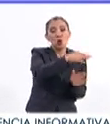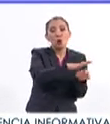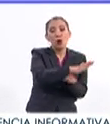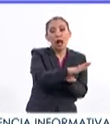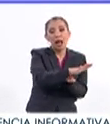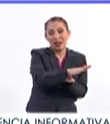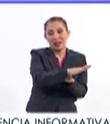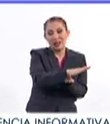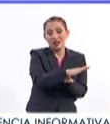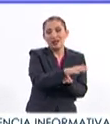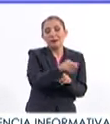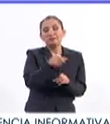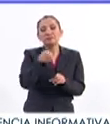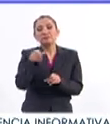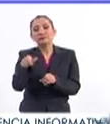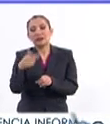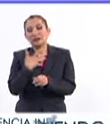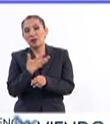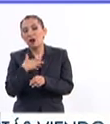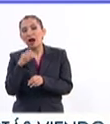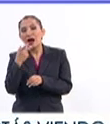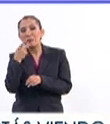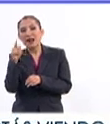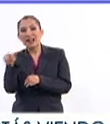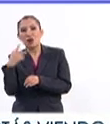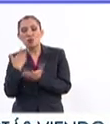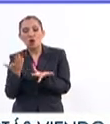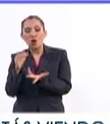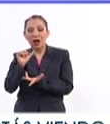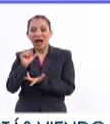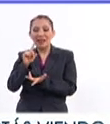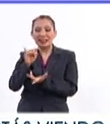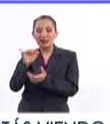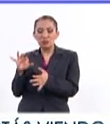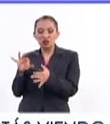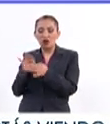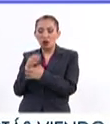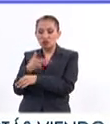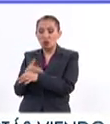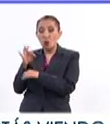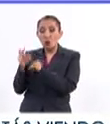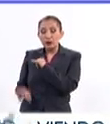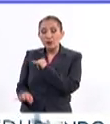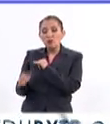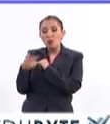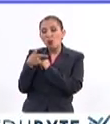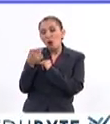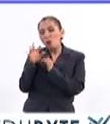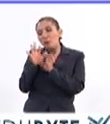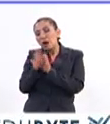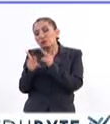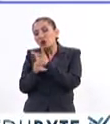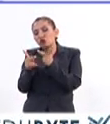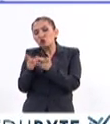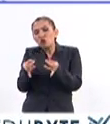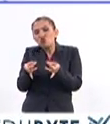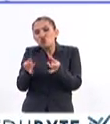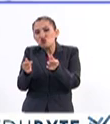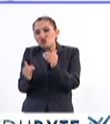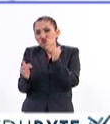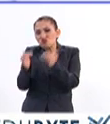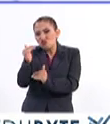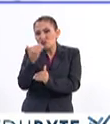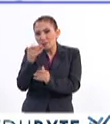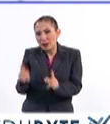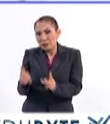Y finalmente, pues, tendremos que hablar de los aditivos o los procesos finales que conllevan el tener un producto de alta calidad en el